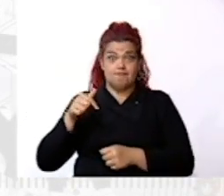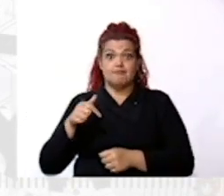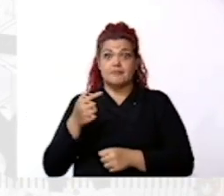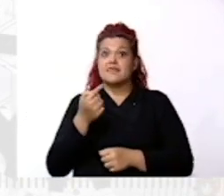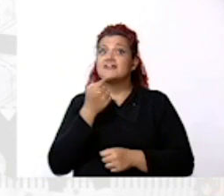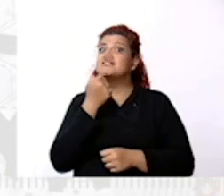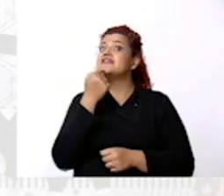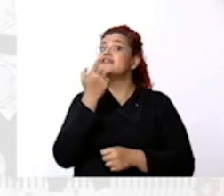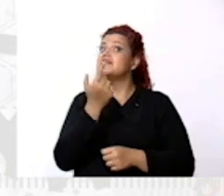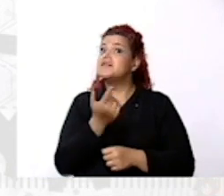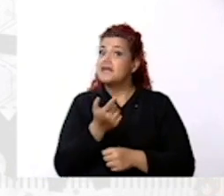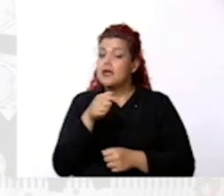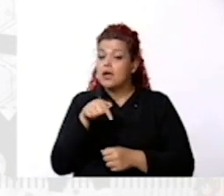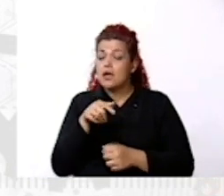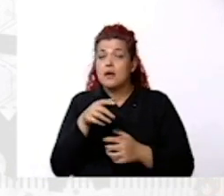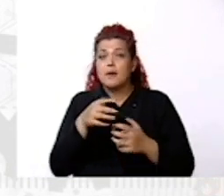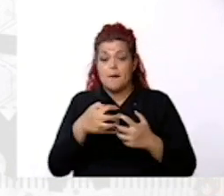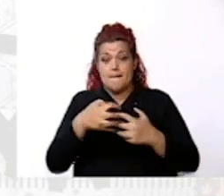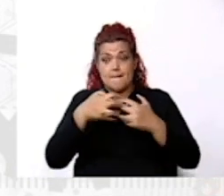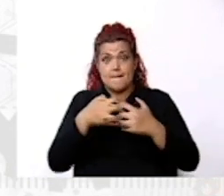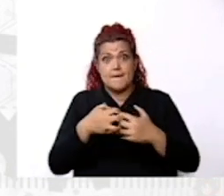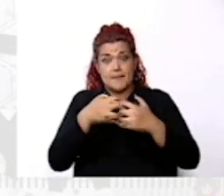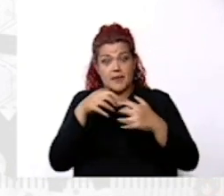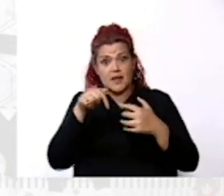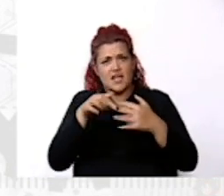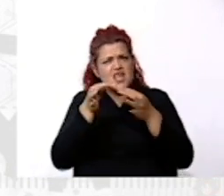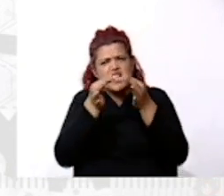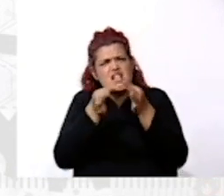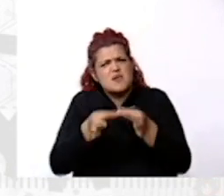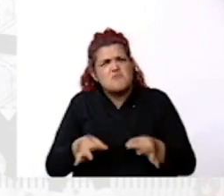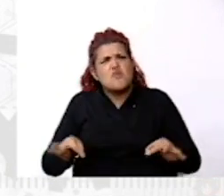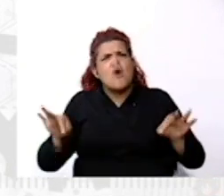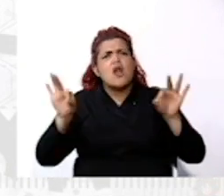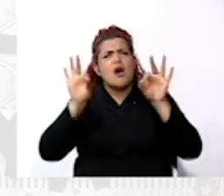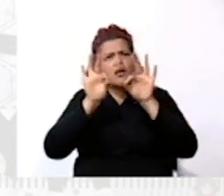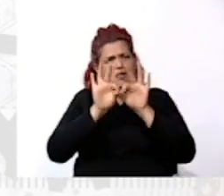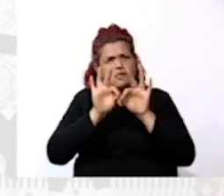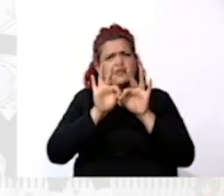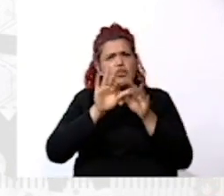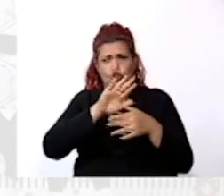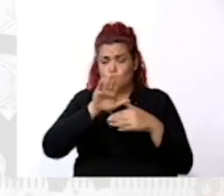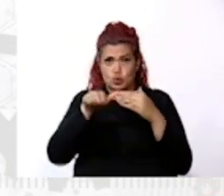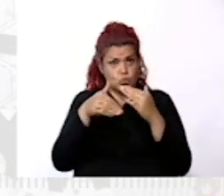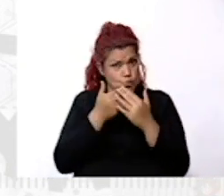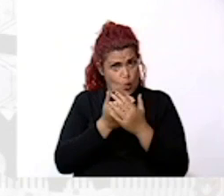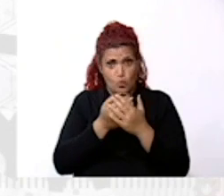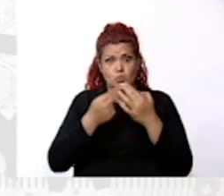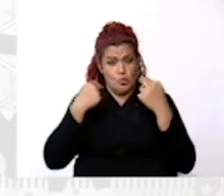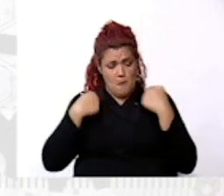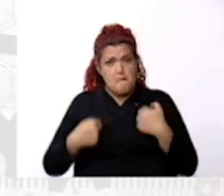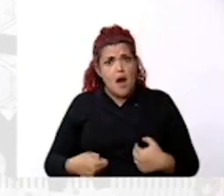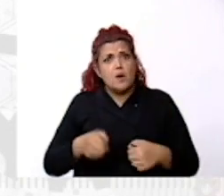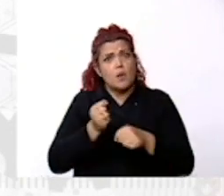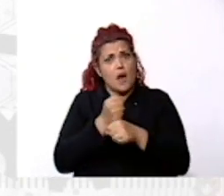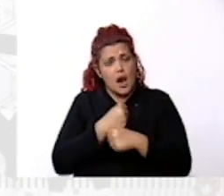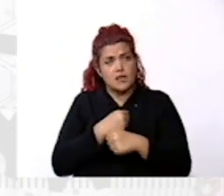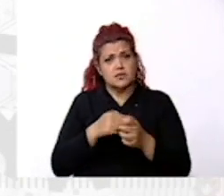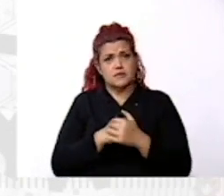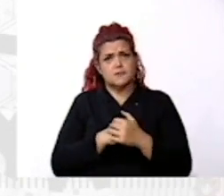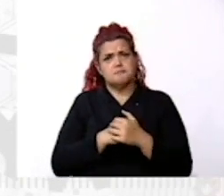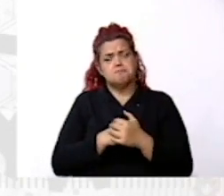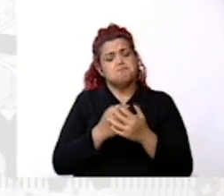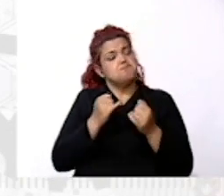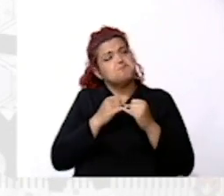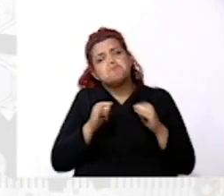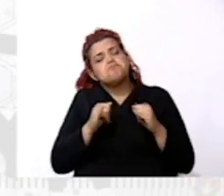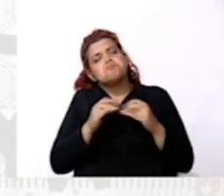dice que las máquinas han sido parte importante de todo lo que los seres humanos hemos hecho. Sin embargo,